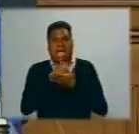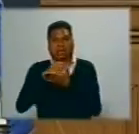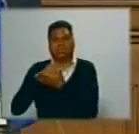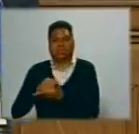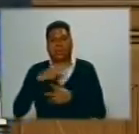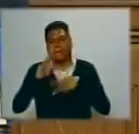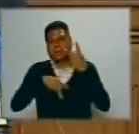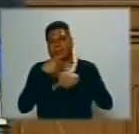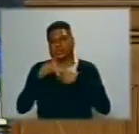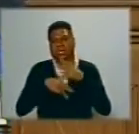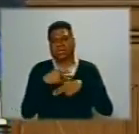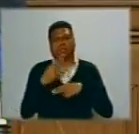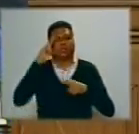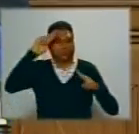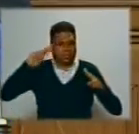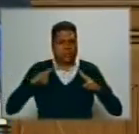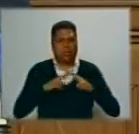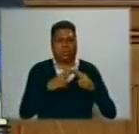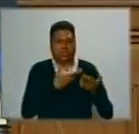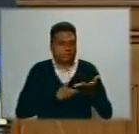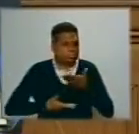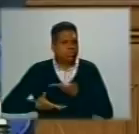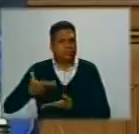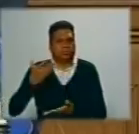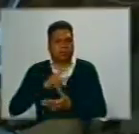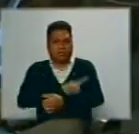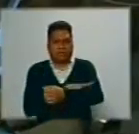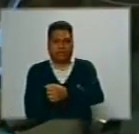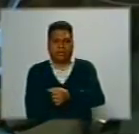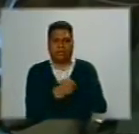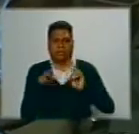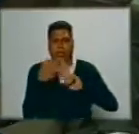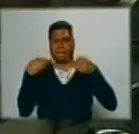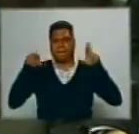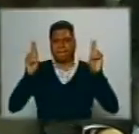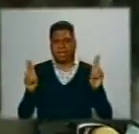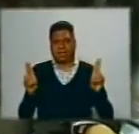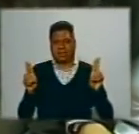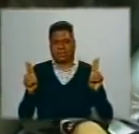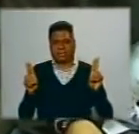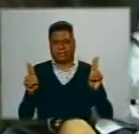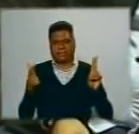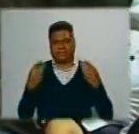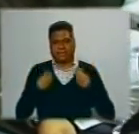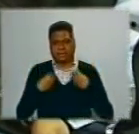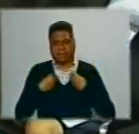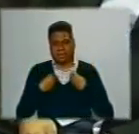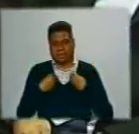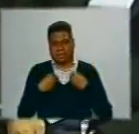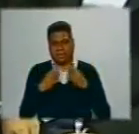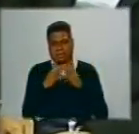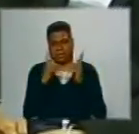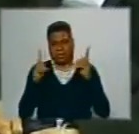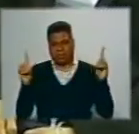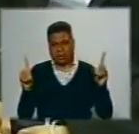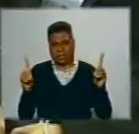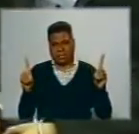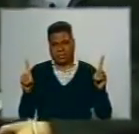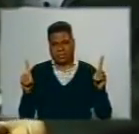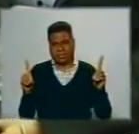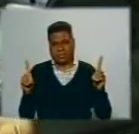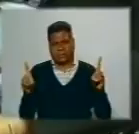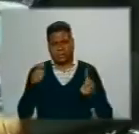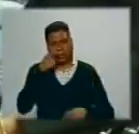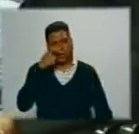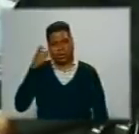de reconocimiento mutuo, fortalecimiento de la paz y la convivencia democrática anhelada por el pueblo